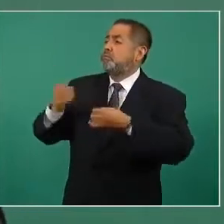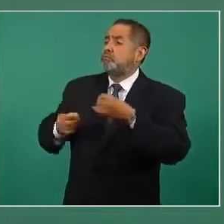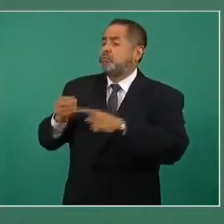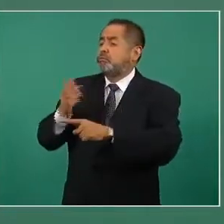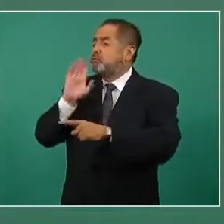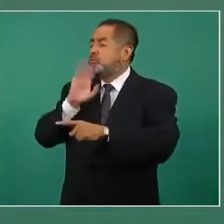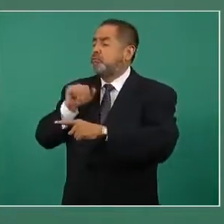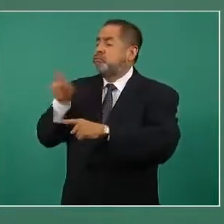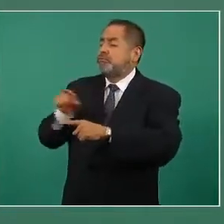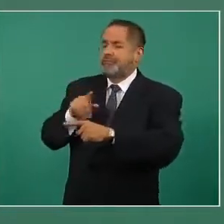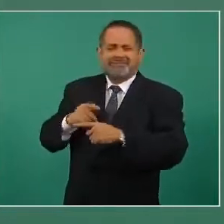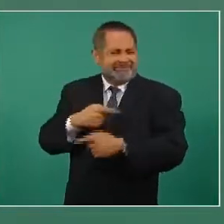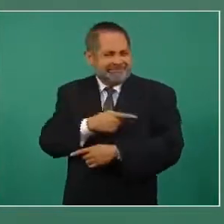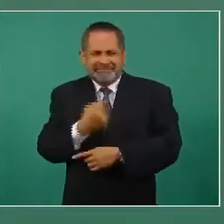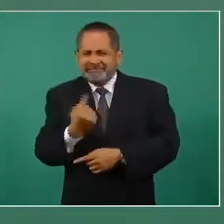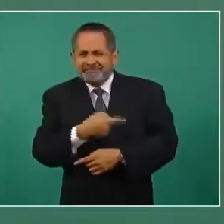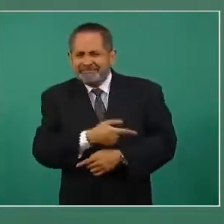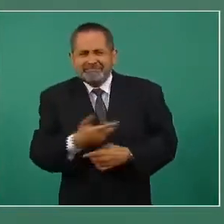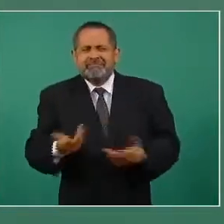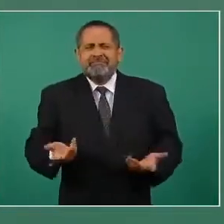quiere